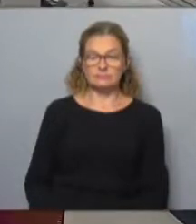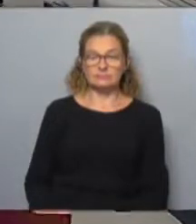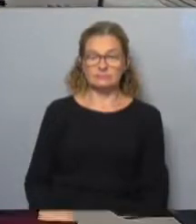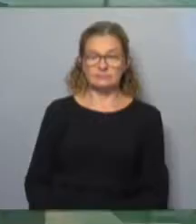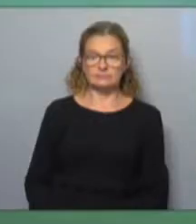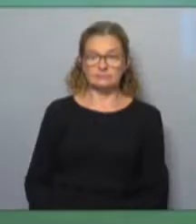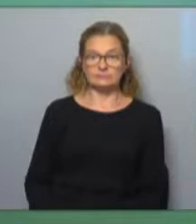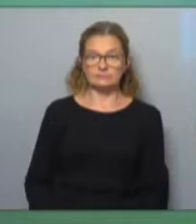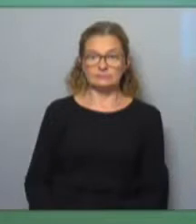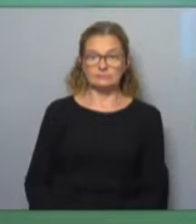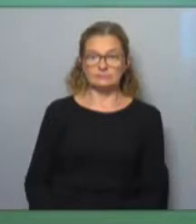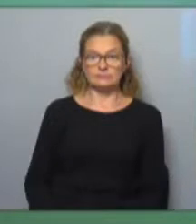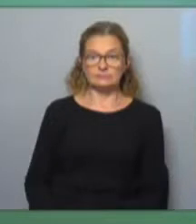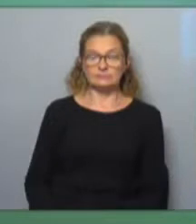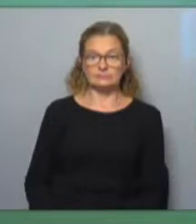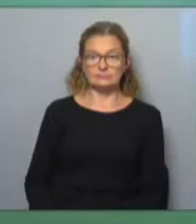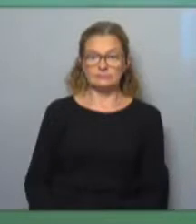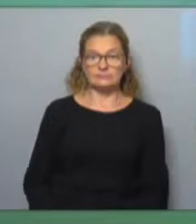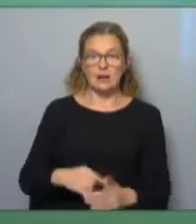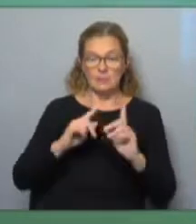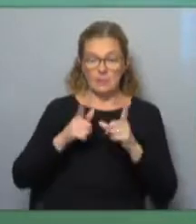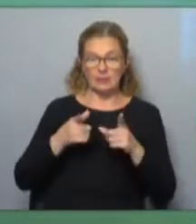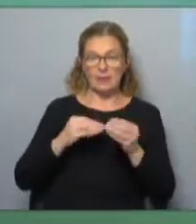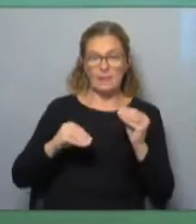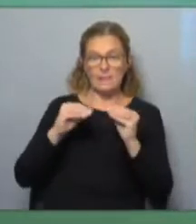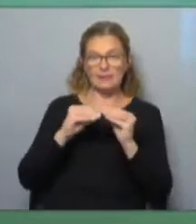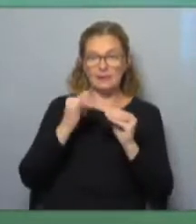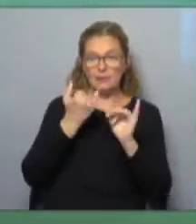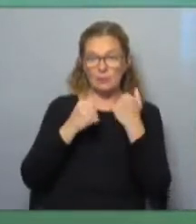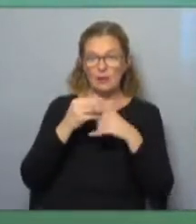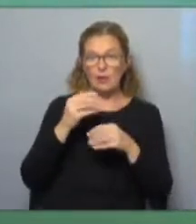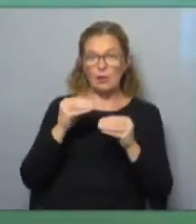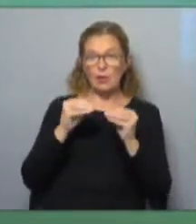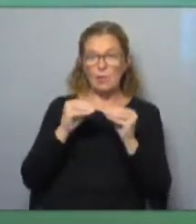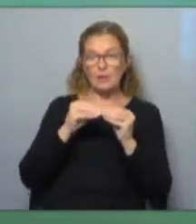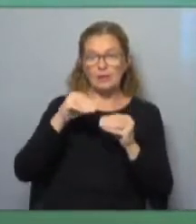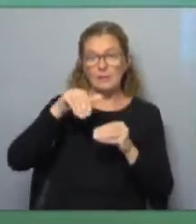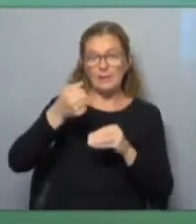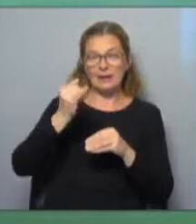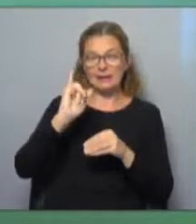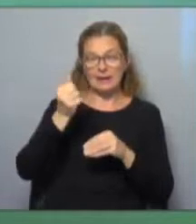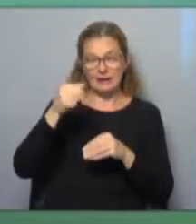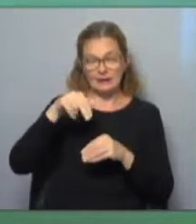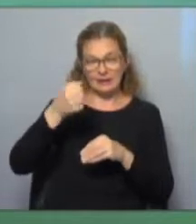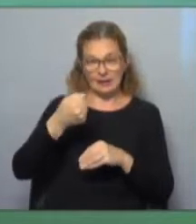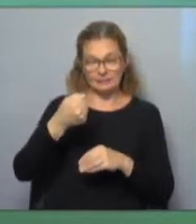Bueno, y tenemos para ampliar algo más de esto a nuestra compañera Mariana Abreu. Adelante, Marí.